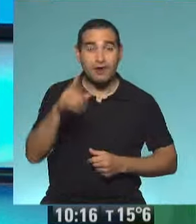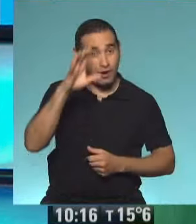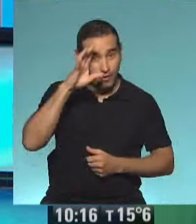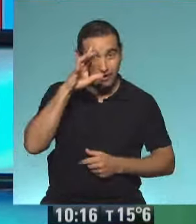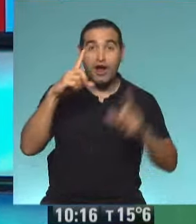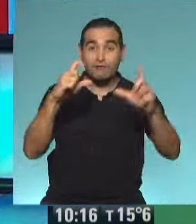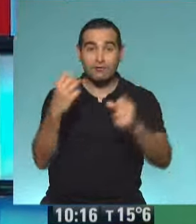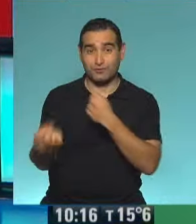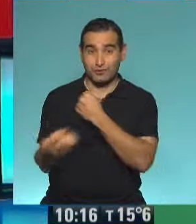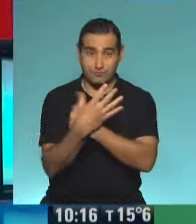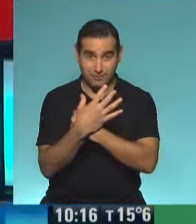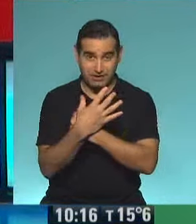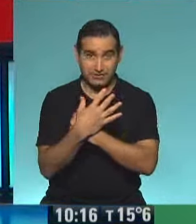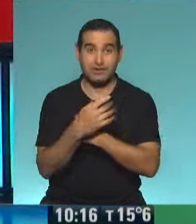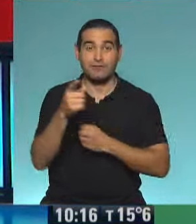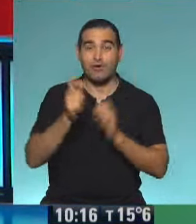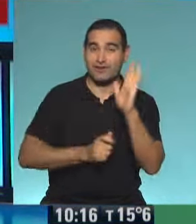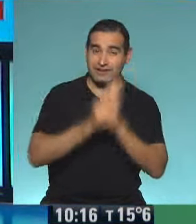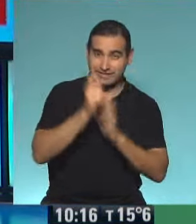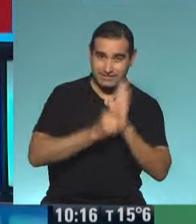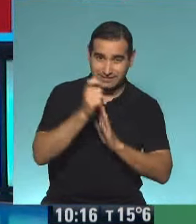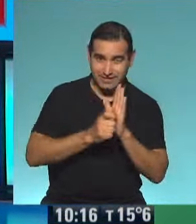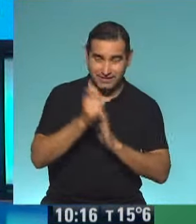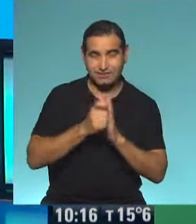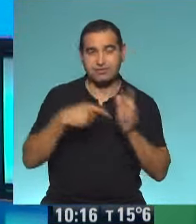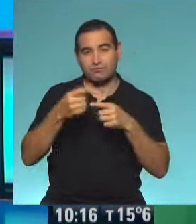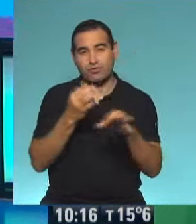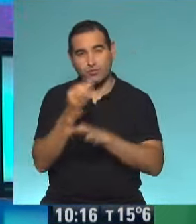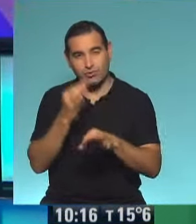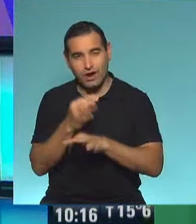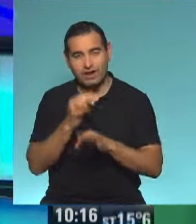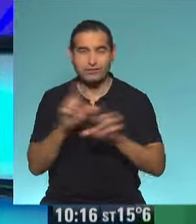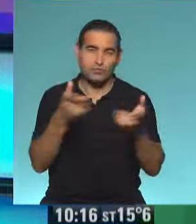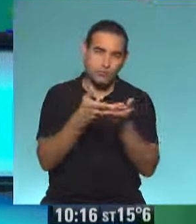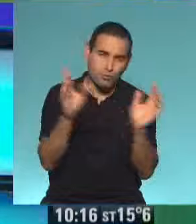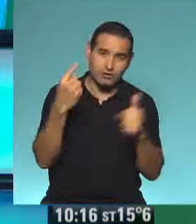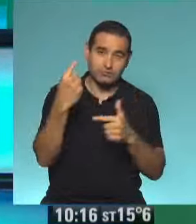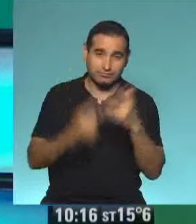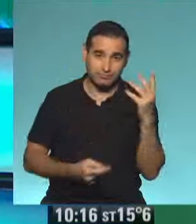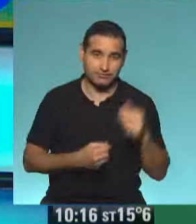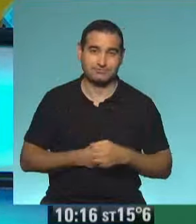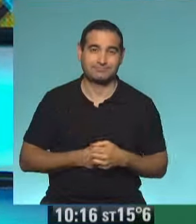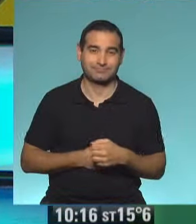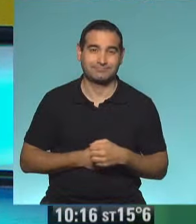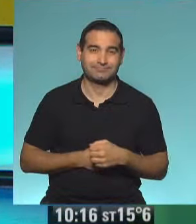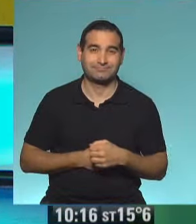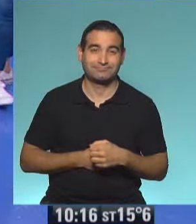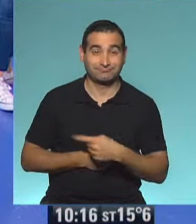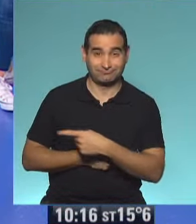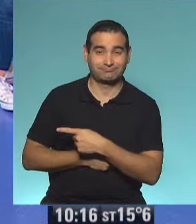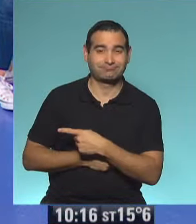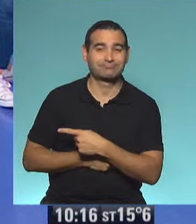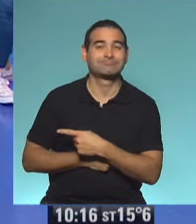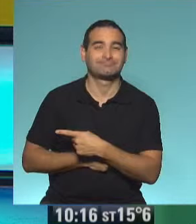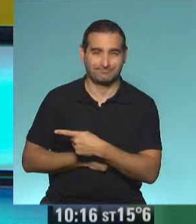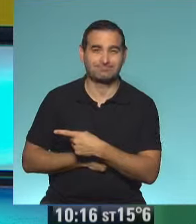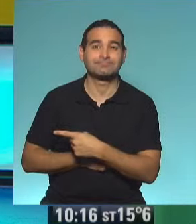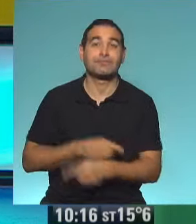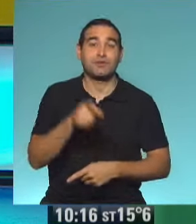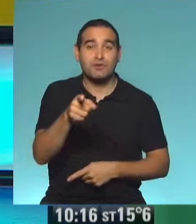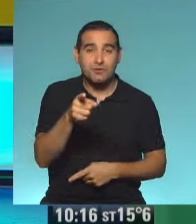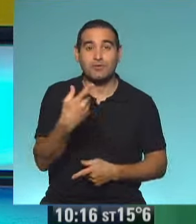foto por Instagram, ponen arroba canal pacapaca, arroba seguimos educando en una cuenta pública, porque está la TV pública. Así es. Y ya enseguida vamos a conocer a todos